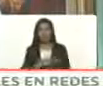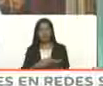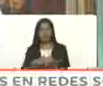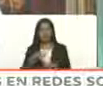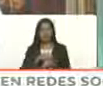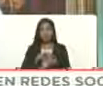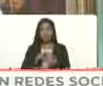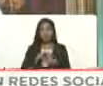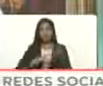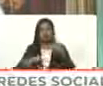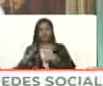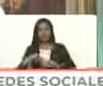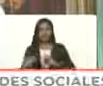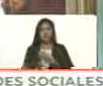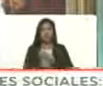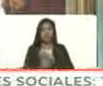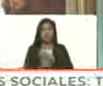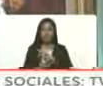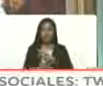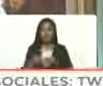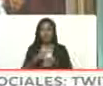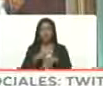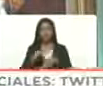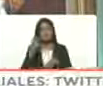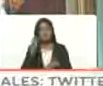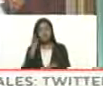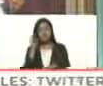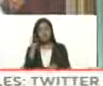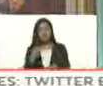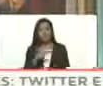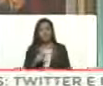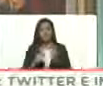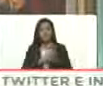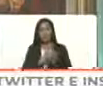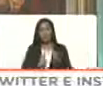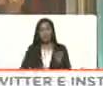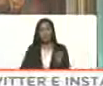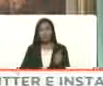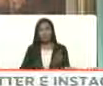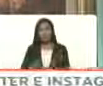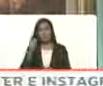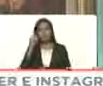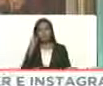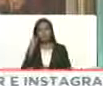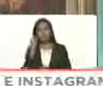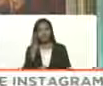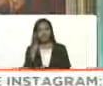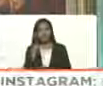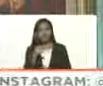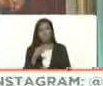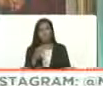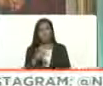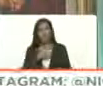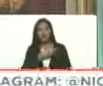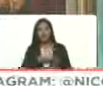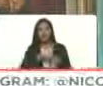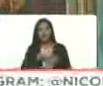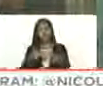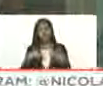y Tecnología y la ministra, al vicepresidente, profesor Aristóbulo, al ministro de Salud, todos los